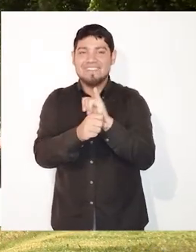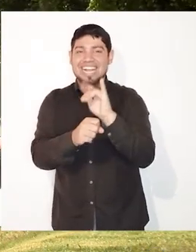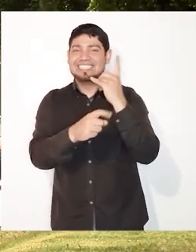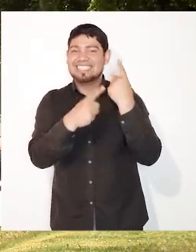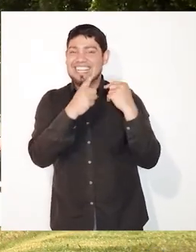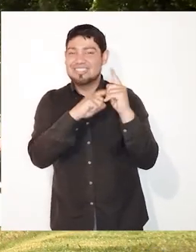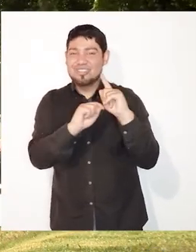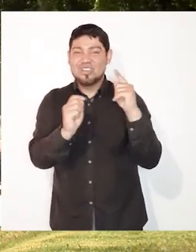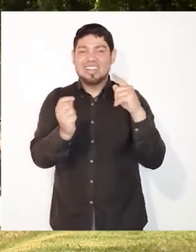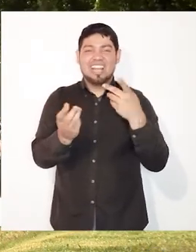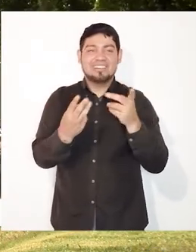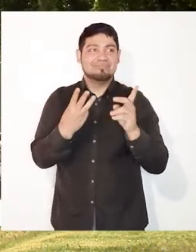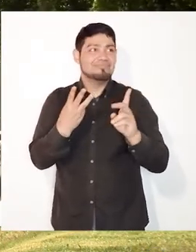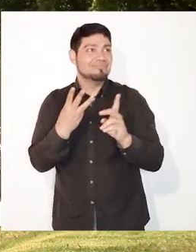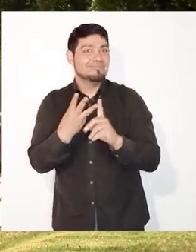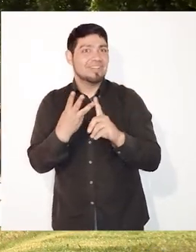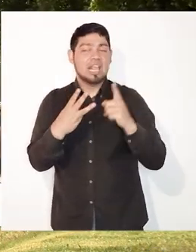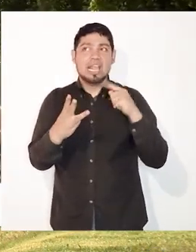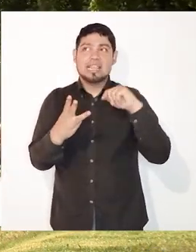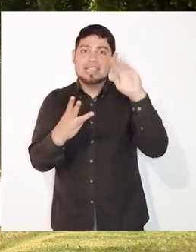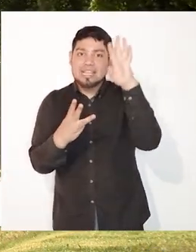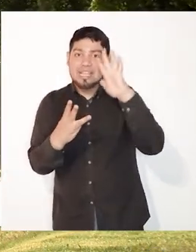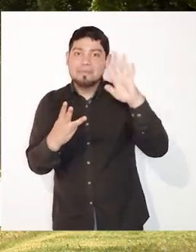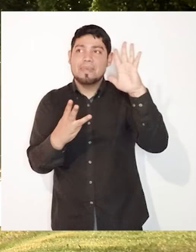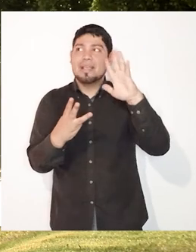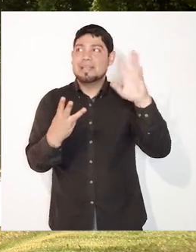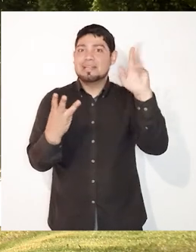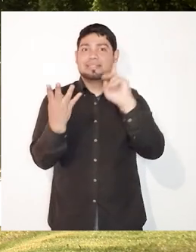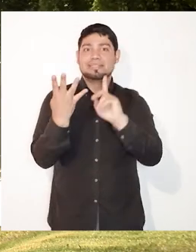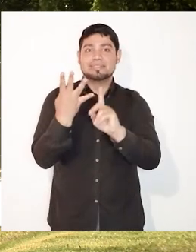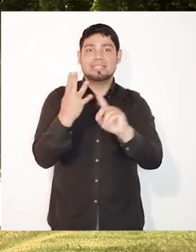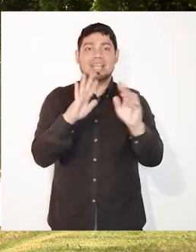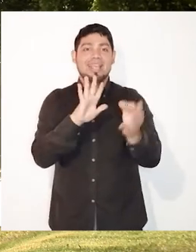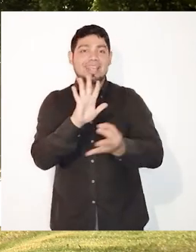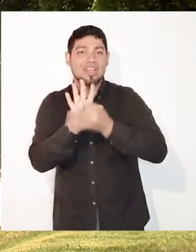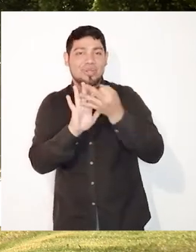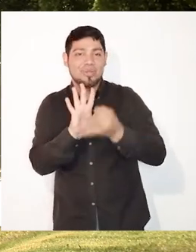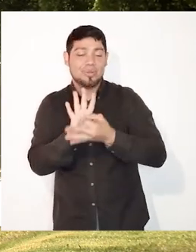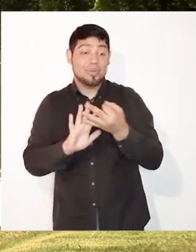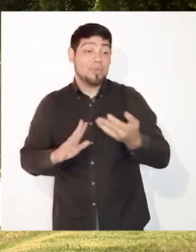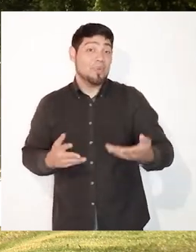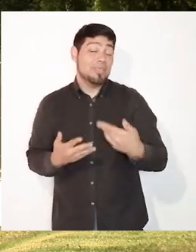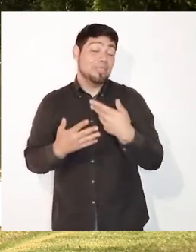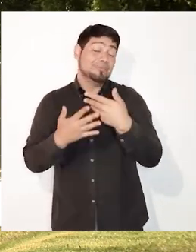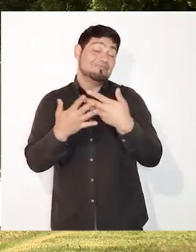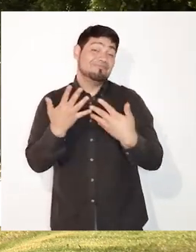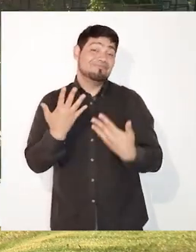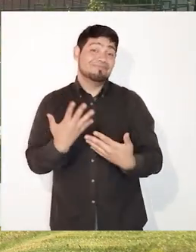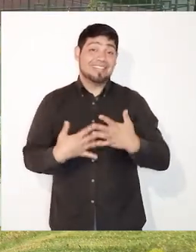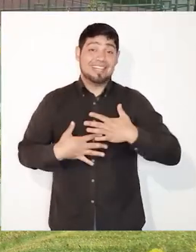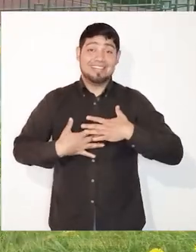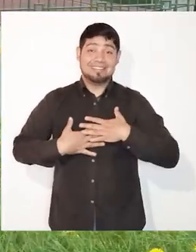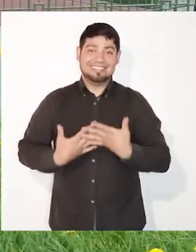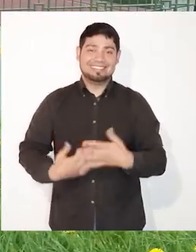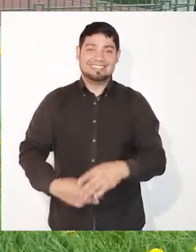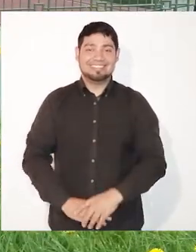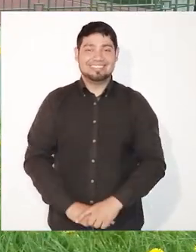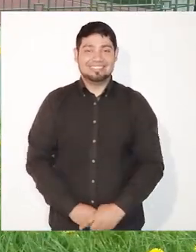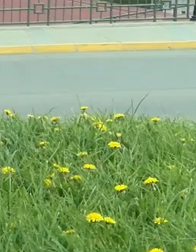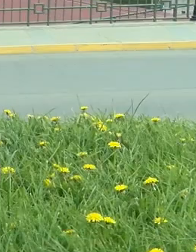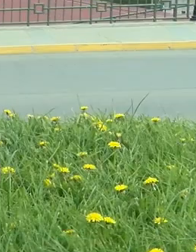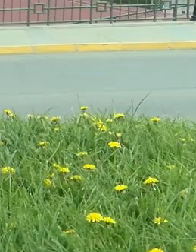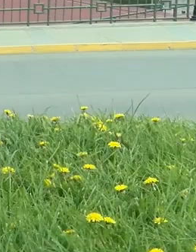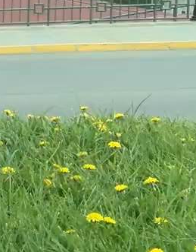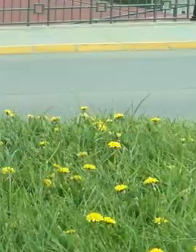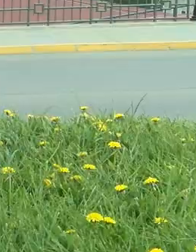usos populares, pero además la imaginación también vuela en la publicación de algunas de mis novelas y